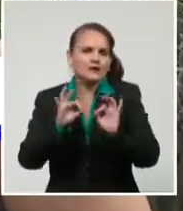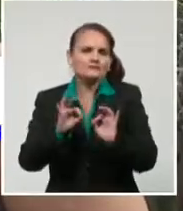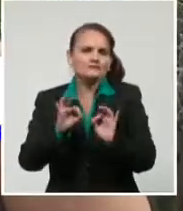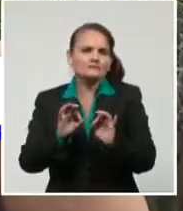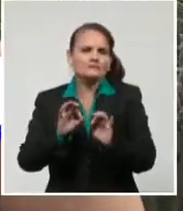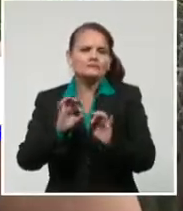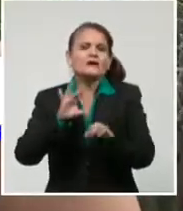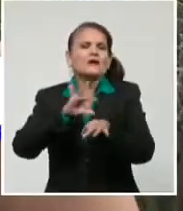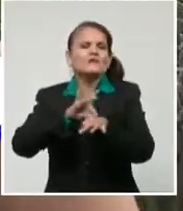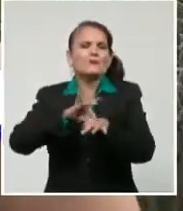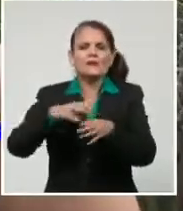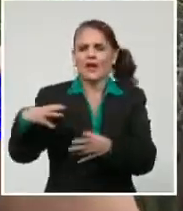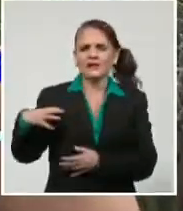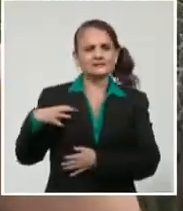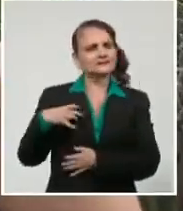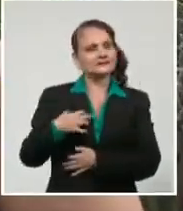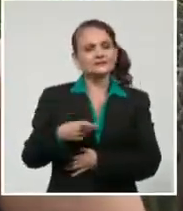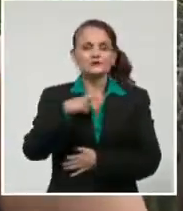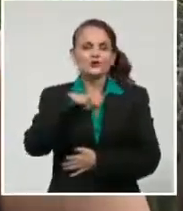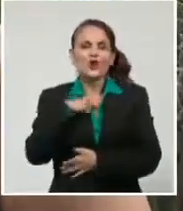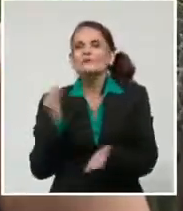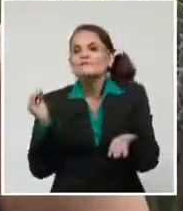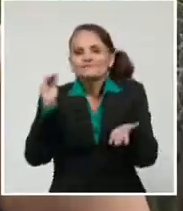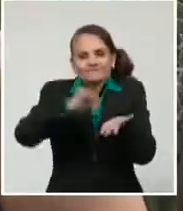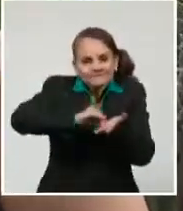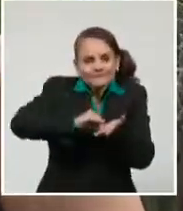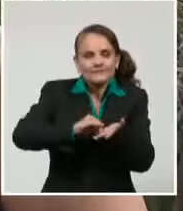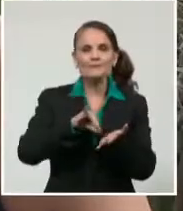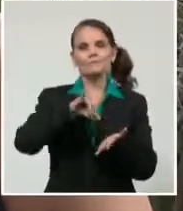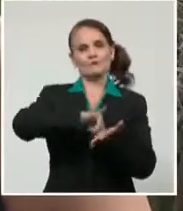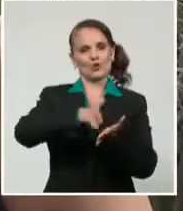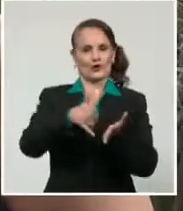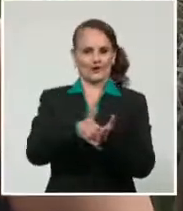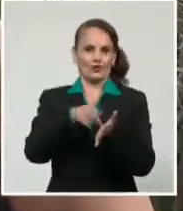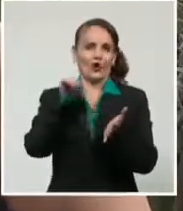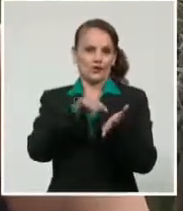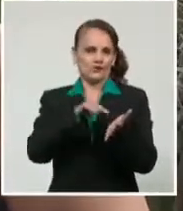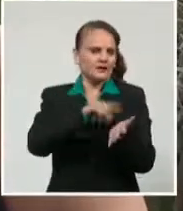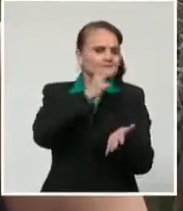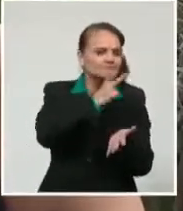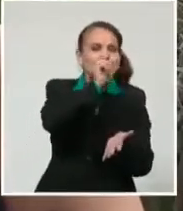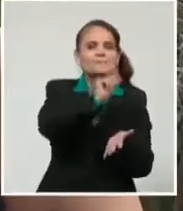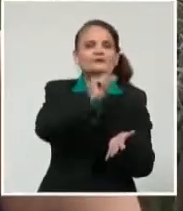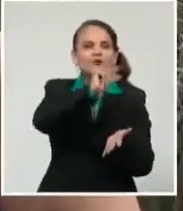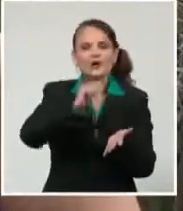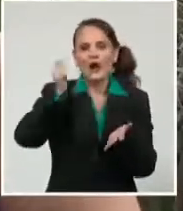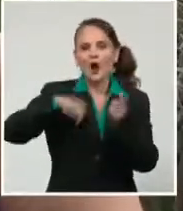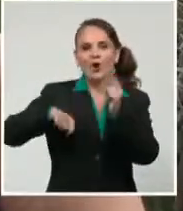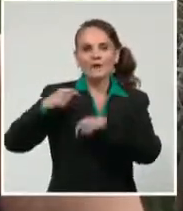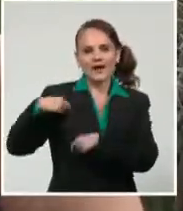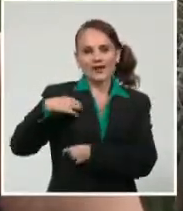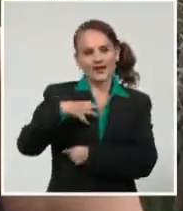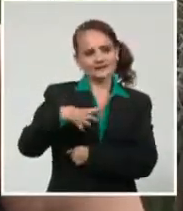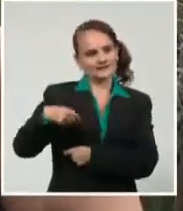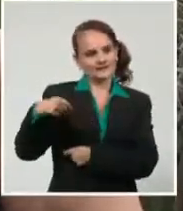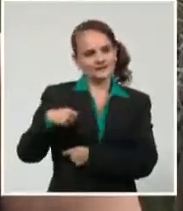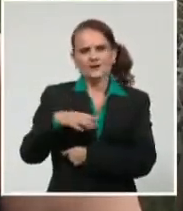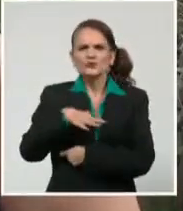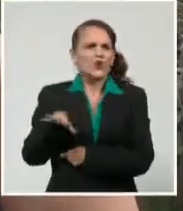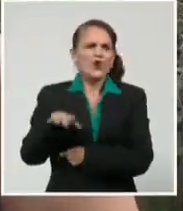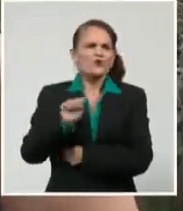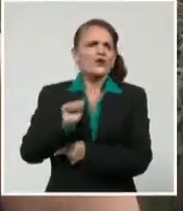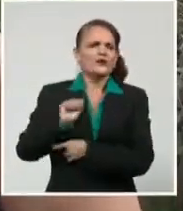a incluirme a Alas por la Vida. Porque yo no, era una persona que no quería saber de nada ni de